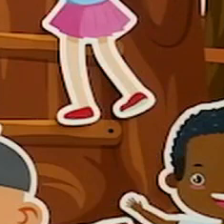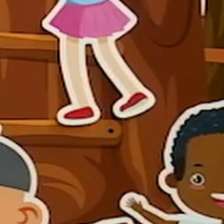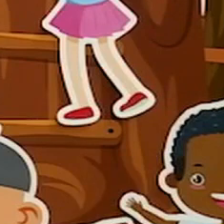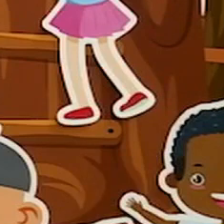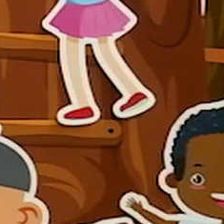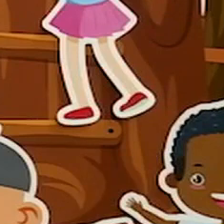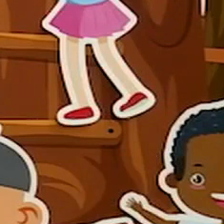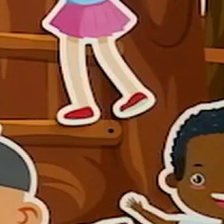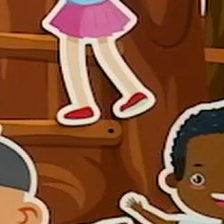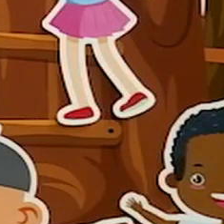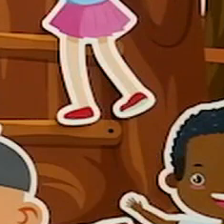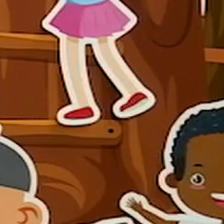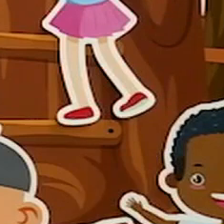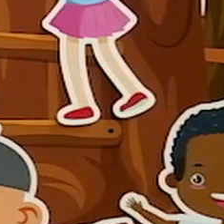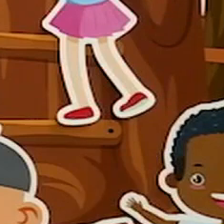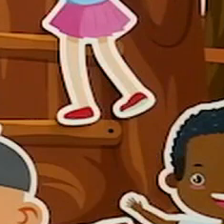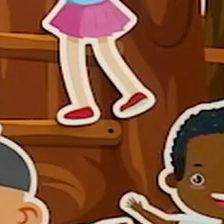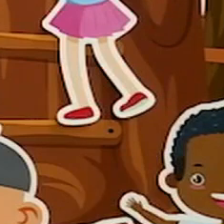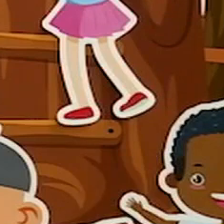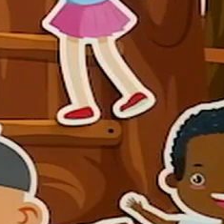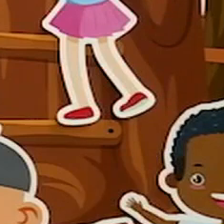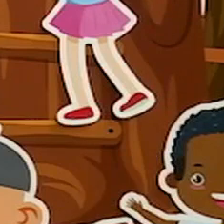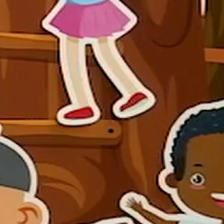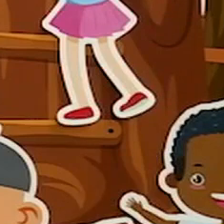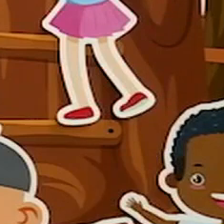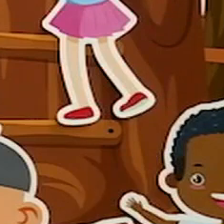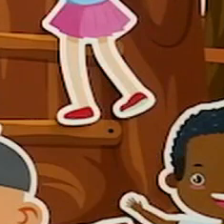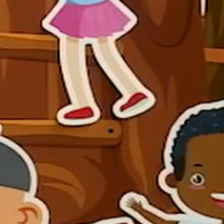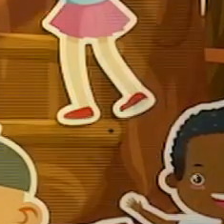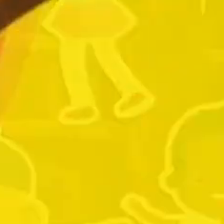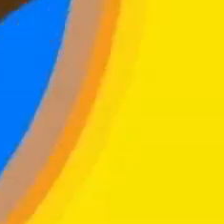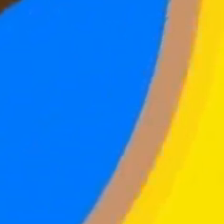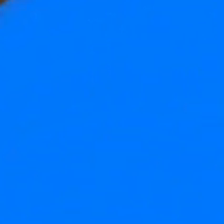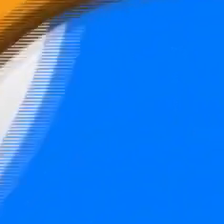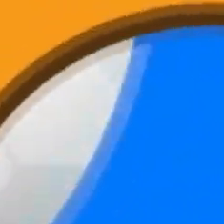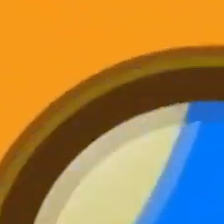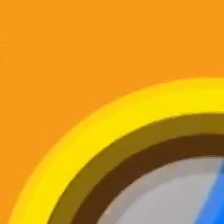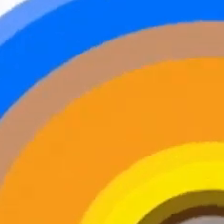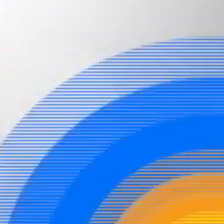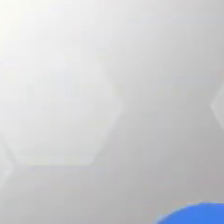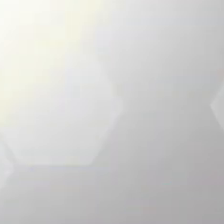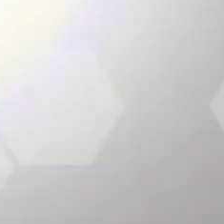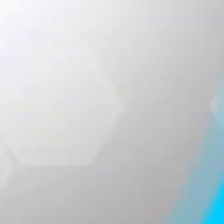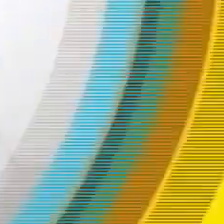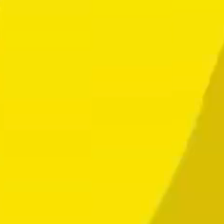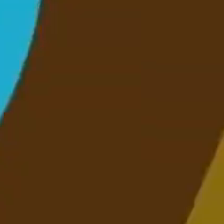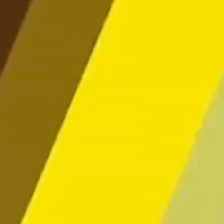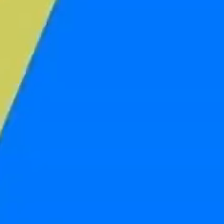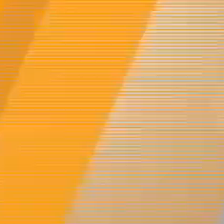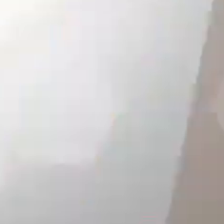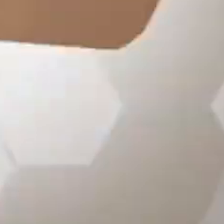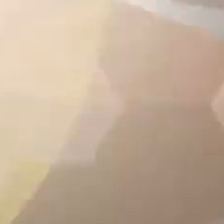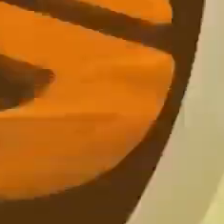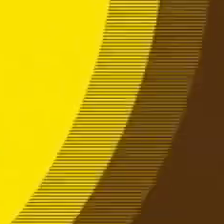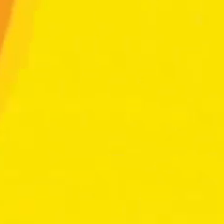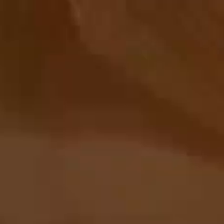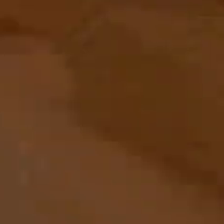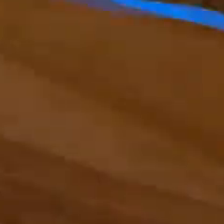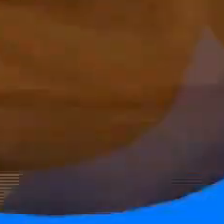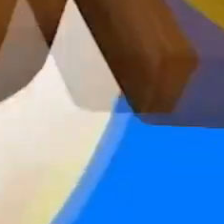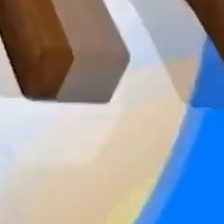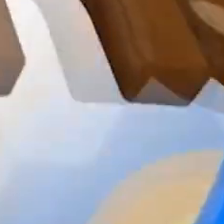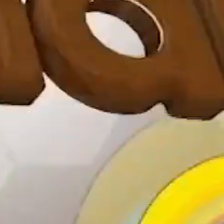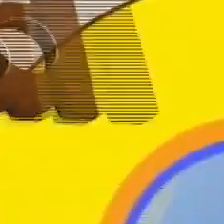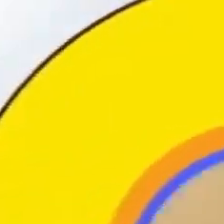través de nuestra aula virtual en Zoom. Los esperamos. Esperanza tejiendo al futuro, un pueblo en marcha pero sin